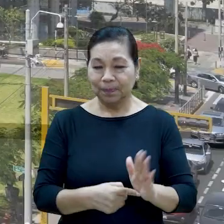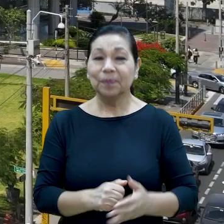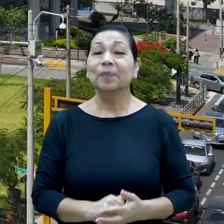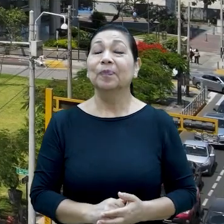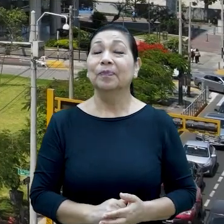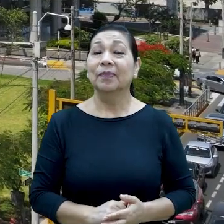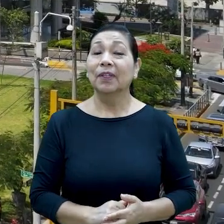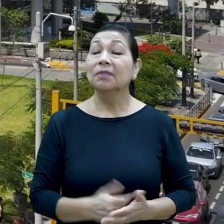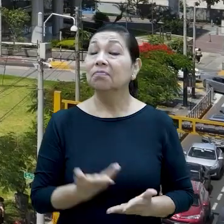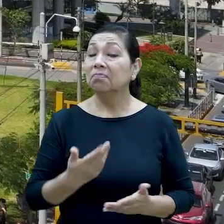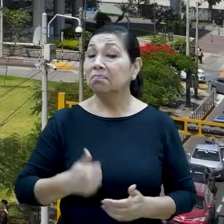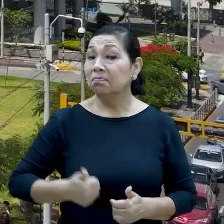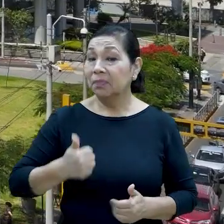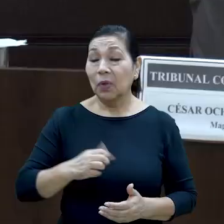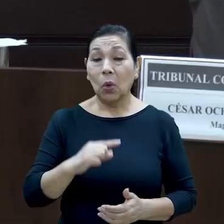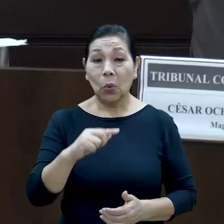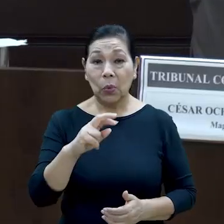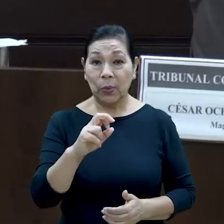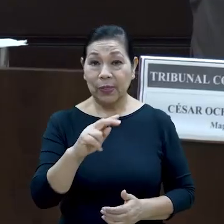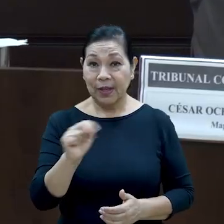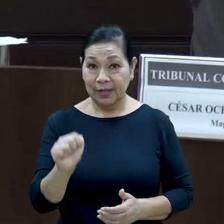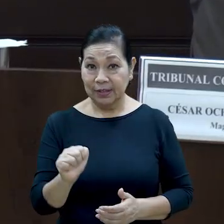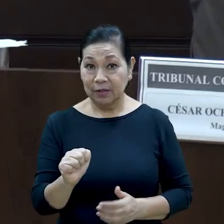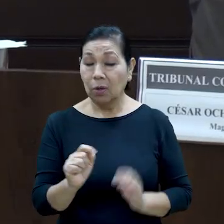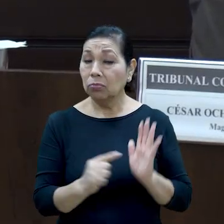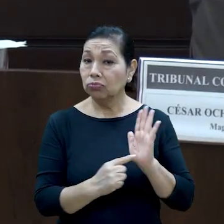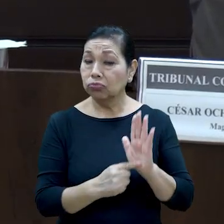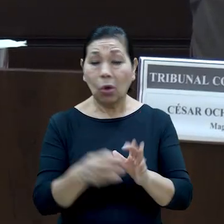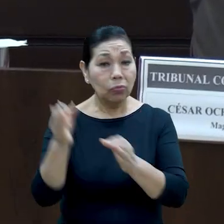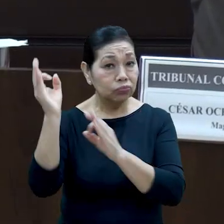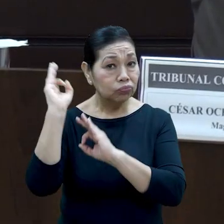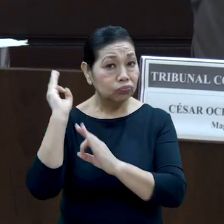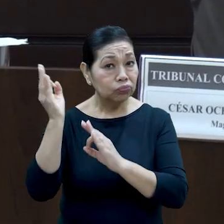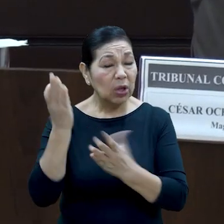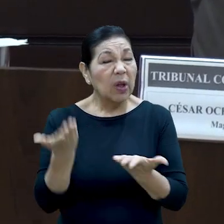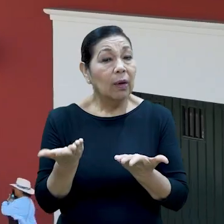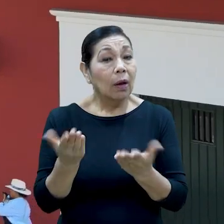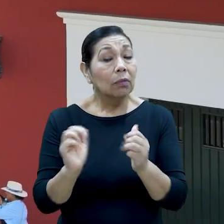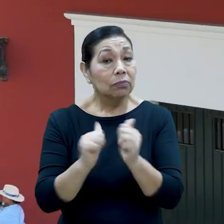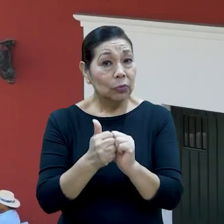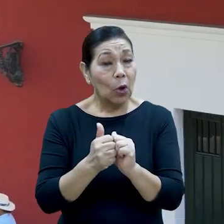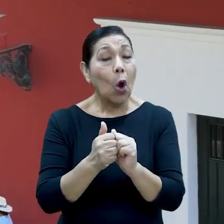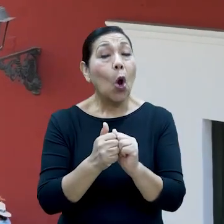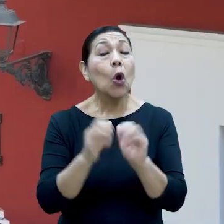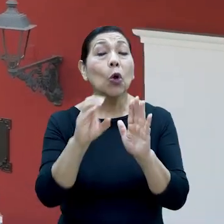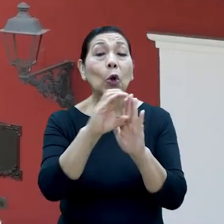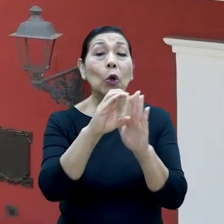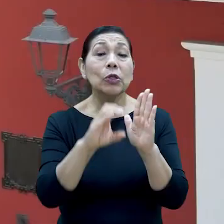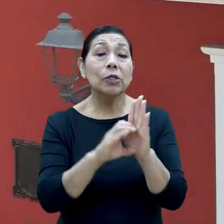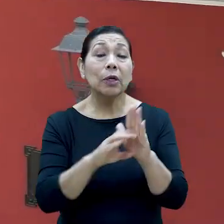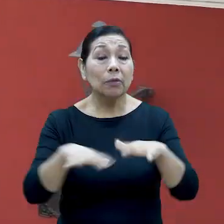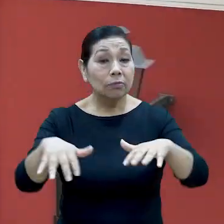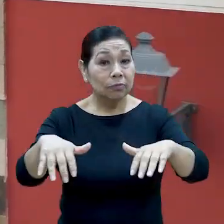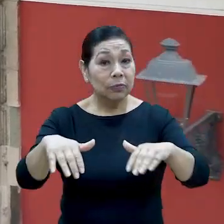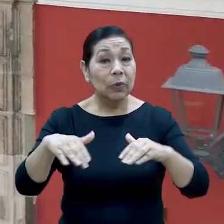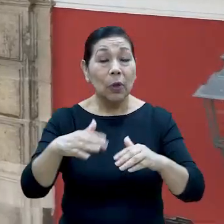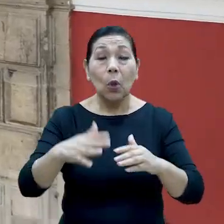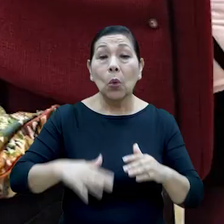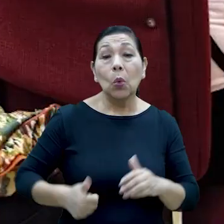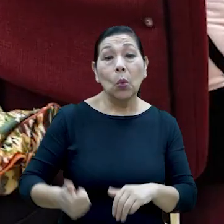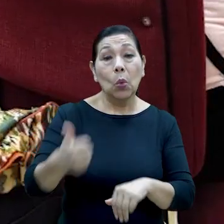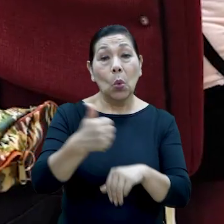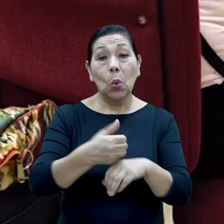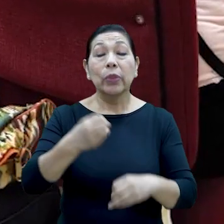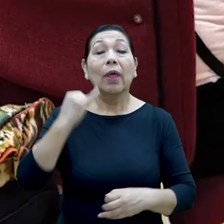nota. El magistrado del Tribunal Constitucional Gustavo Gutiérrez Tixe ofreció una conferencia magistral sobre la reforma constitucional en el auditorio de la